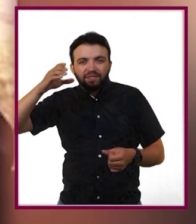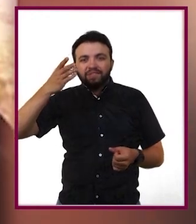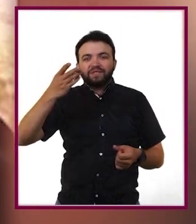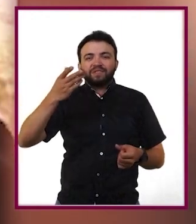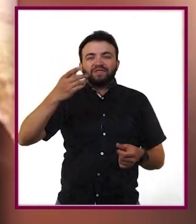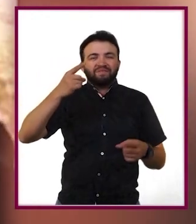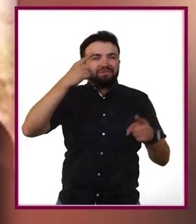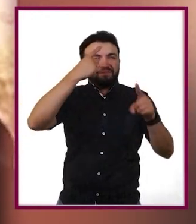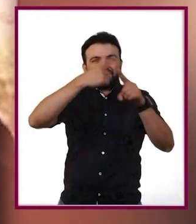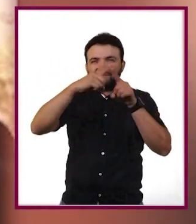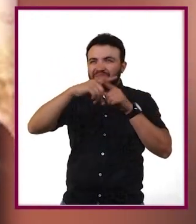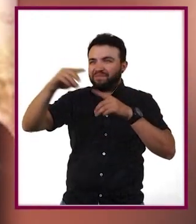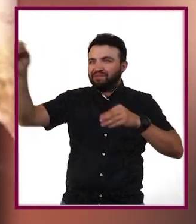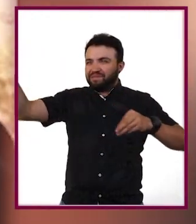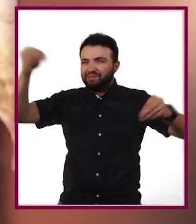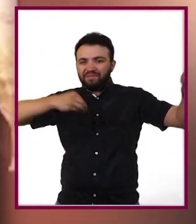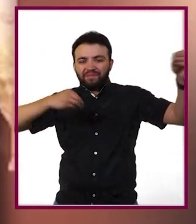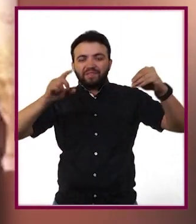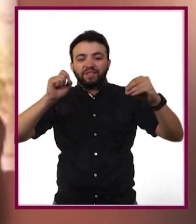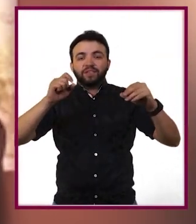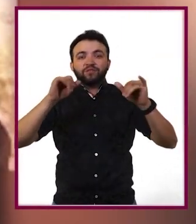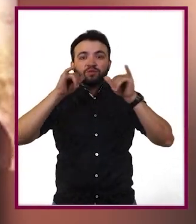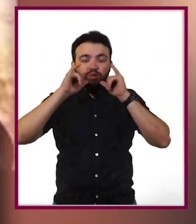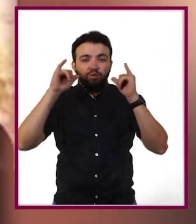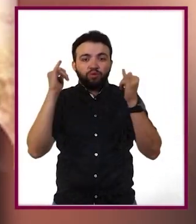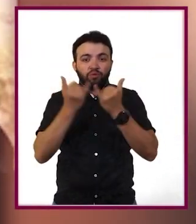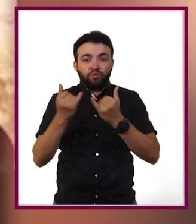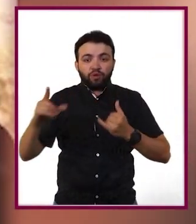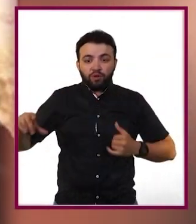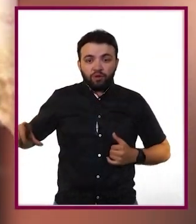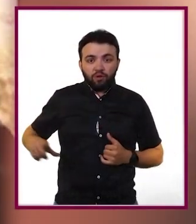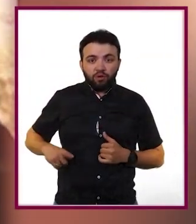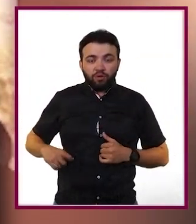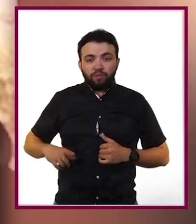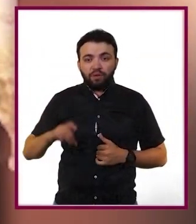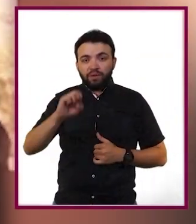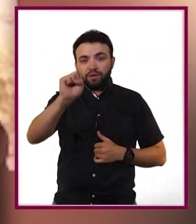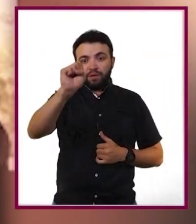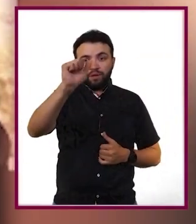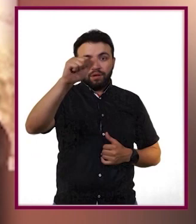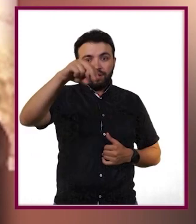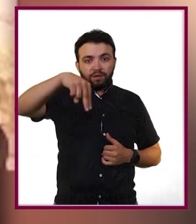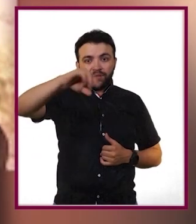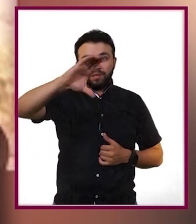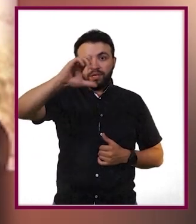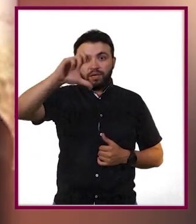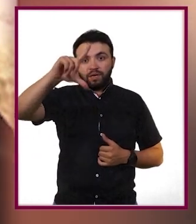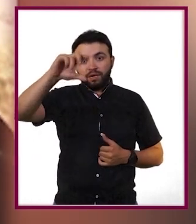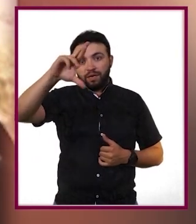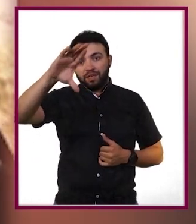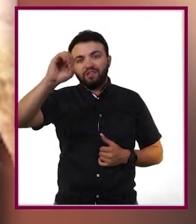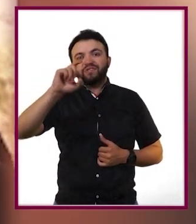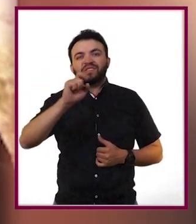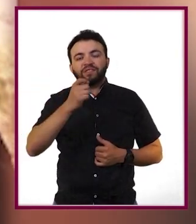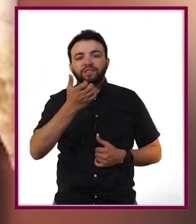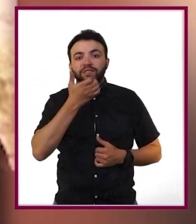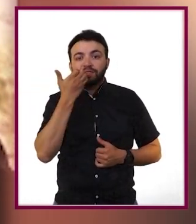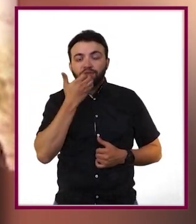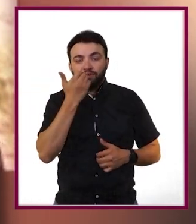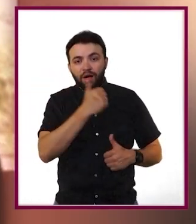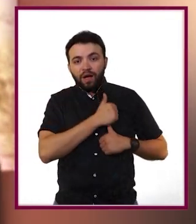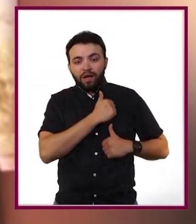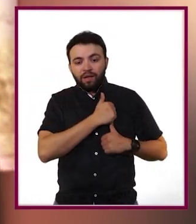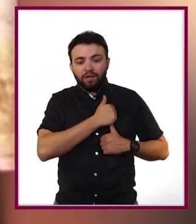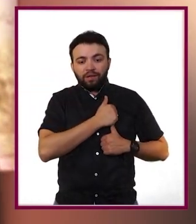científicos, diplomáticos que conformaban la Junta de Gobierno de San Carlos. O sea que es un momento de